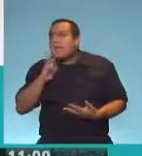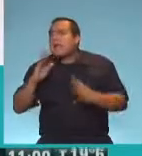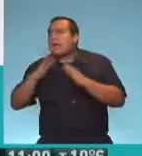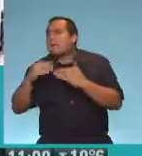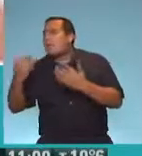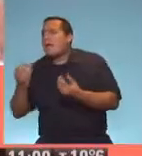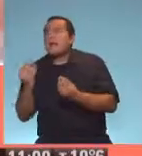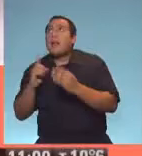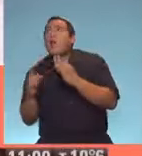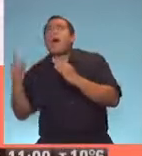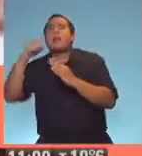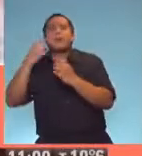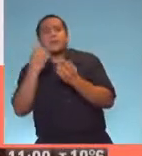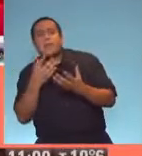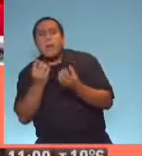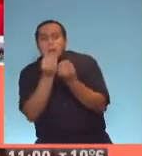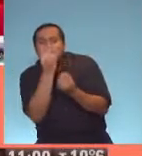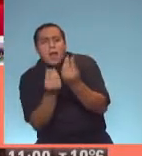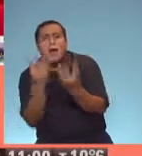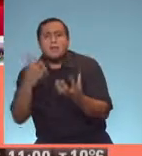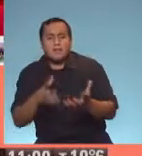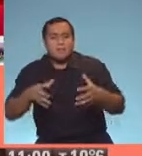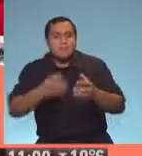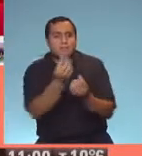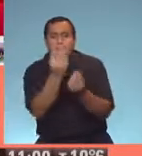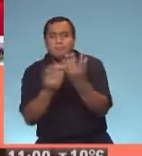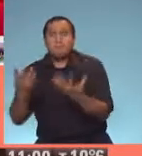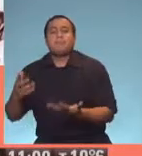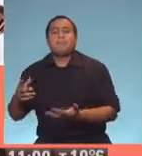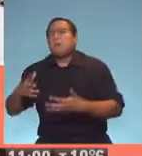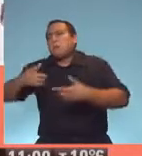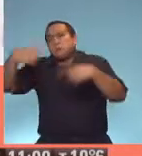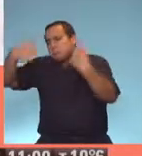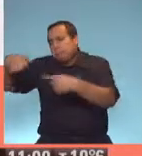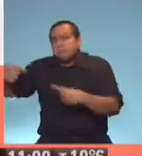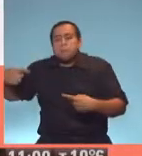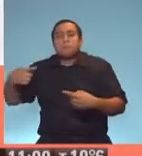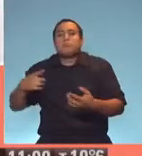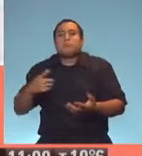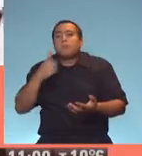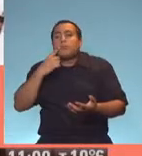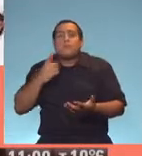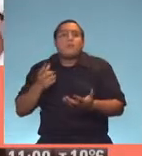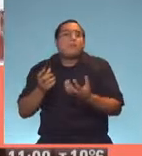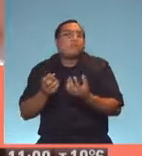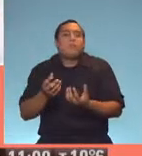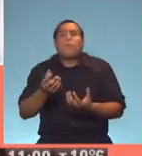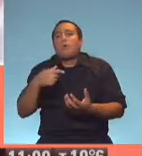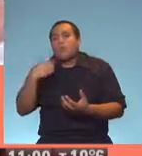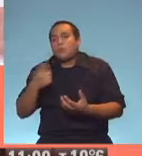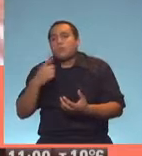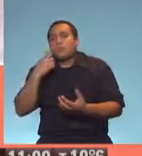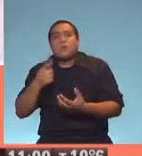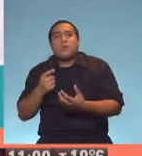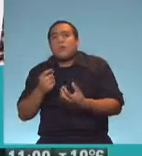la terraza, el patio. Las plantas, las macetas, por las ahí, latas. todo lo que tenemos, los potus que tenemos en agua, mejor los pasamos